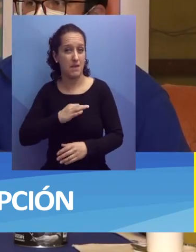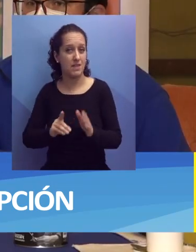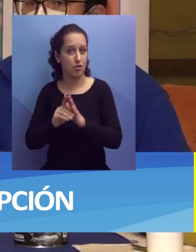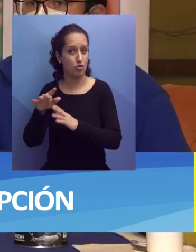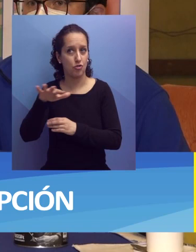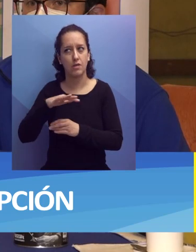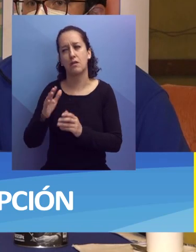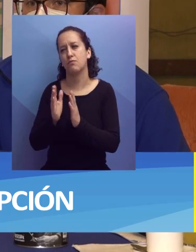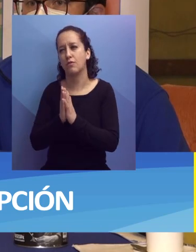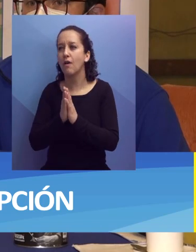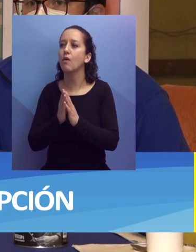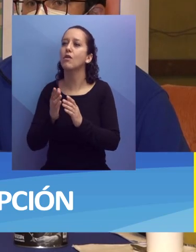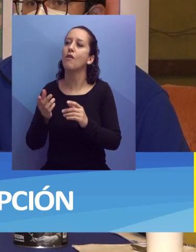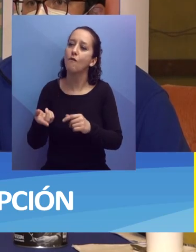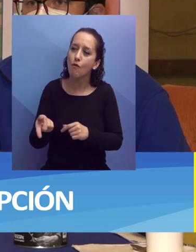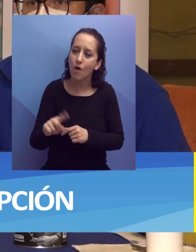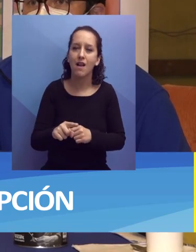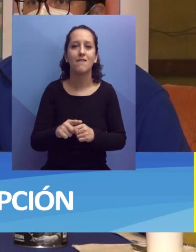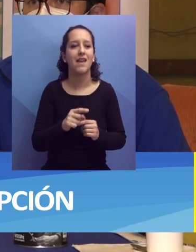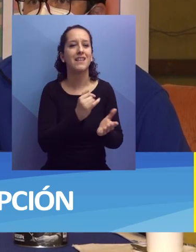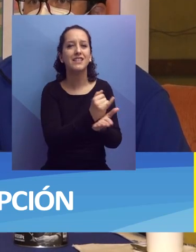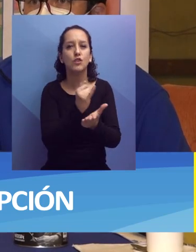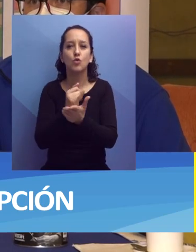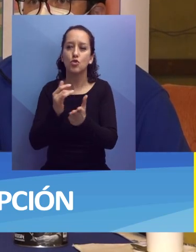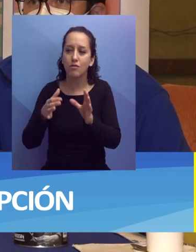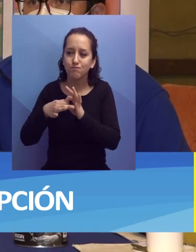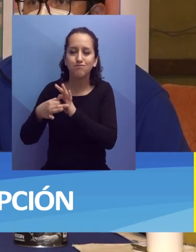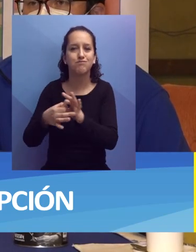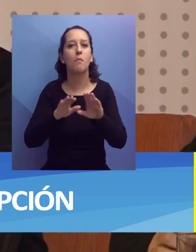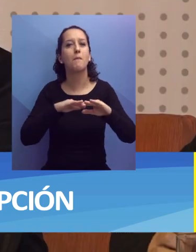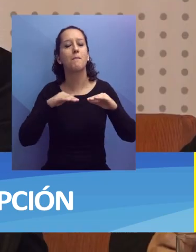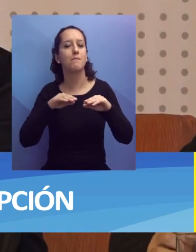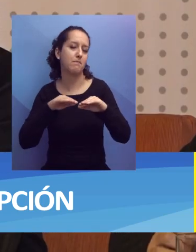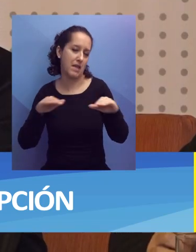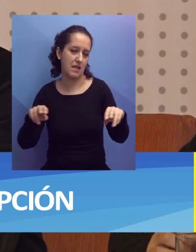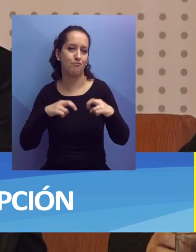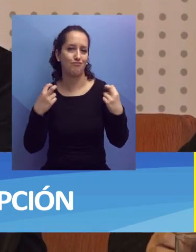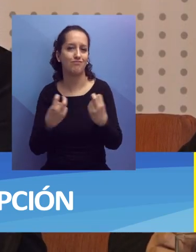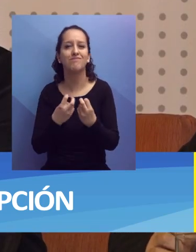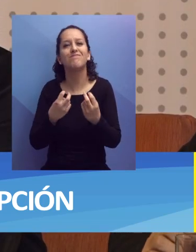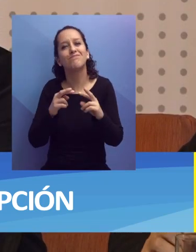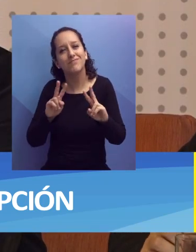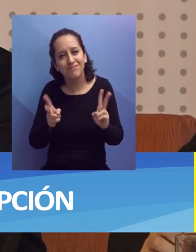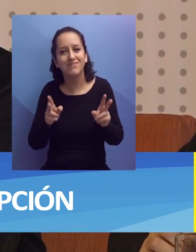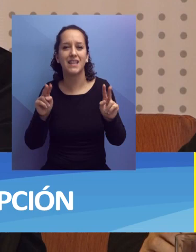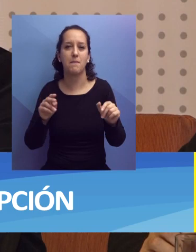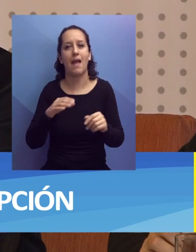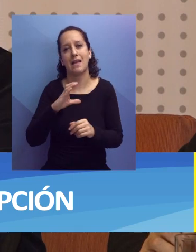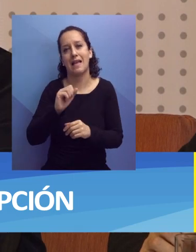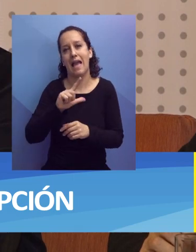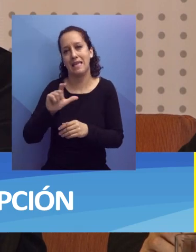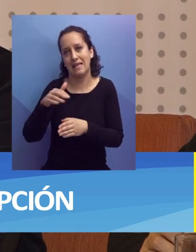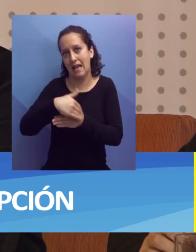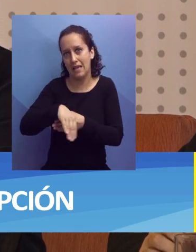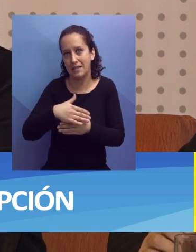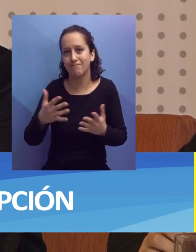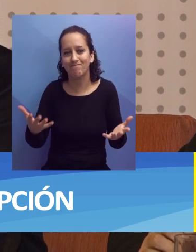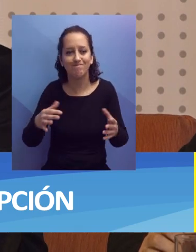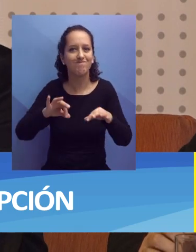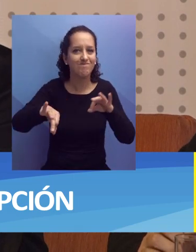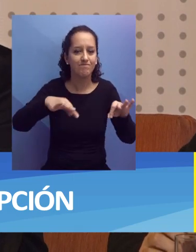al Seremi Desarrollo Social reactivar la mesa interinstitucional de calle. espacio de coordinación donde las